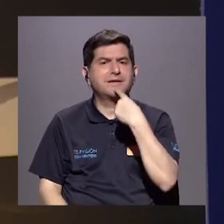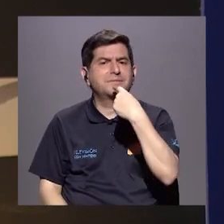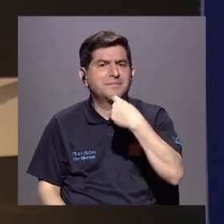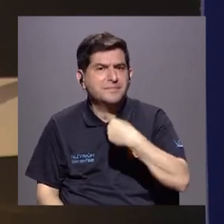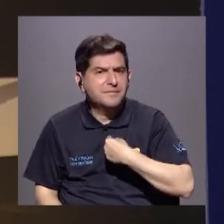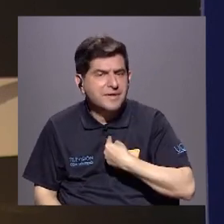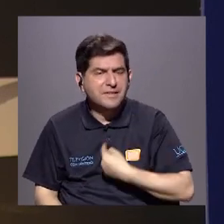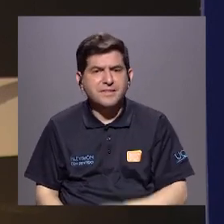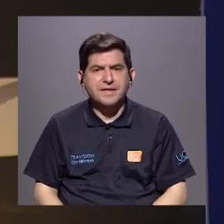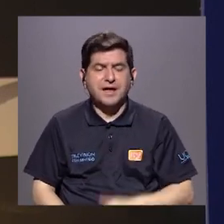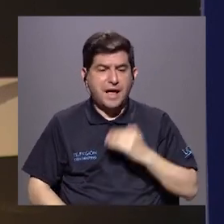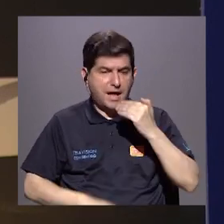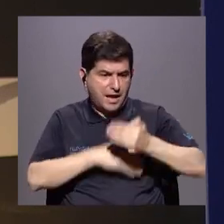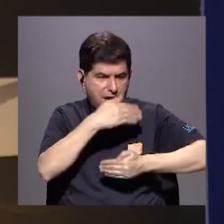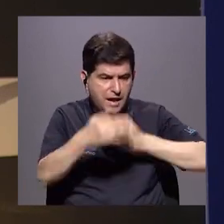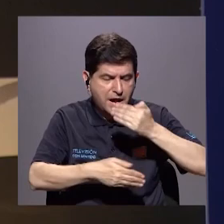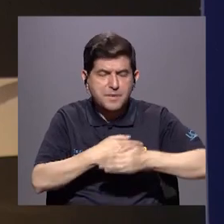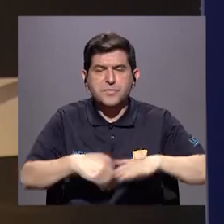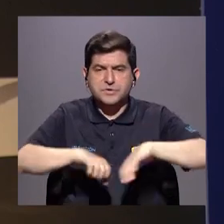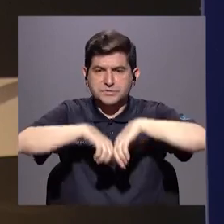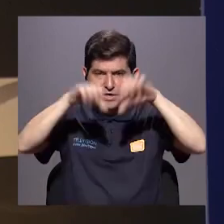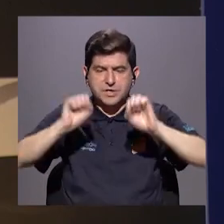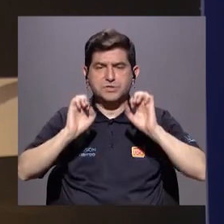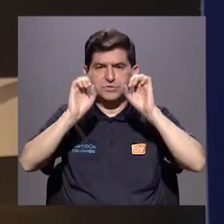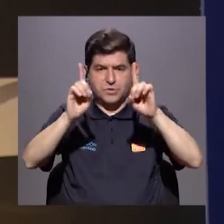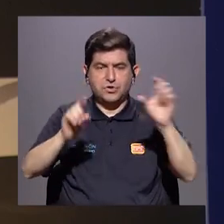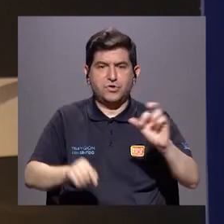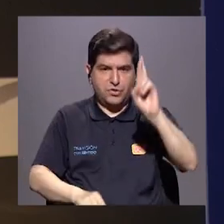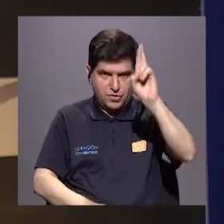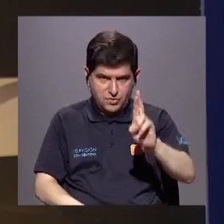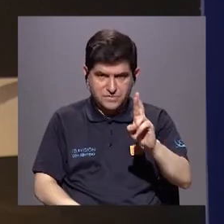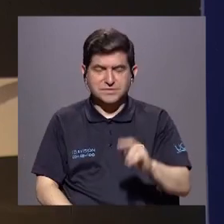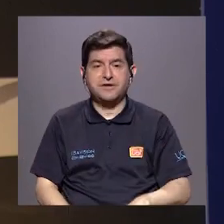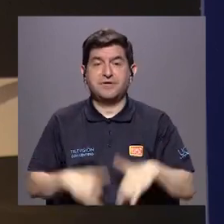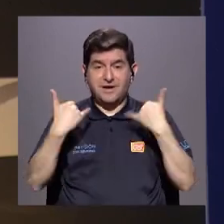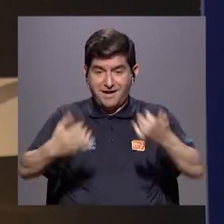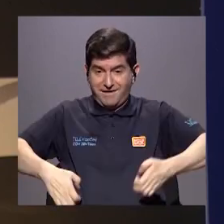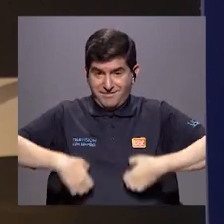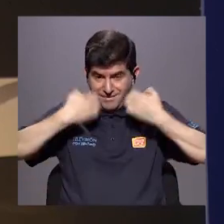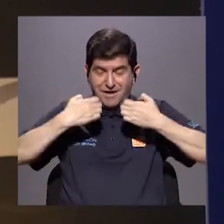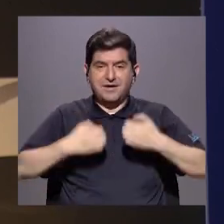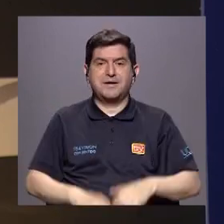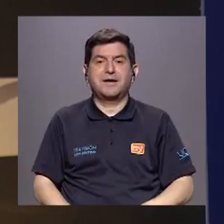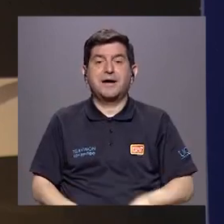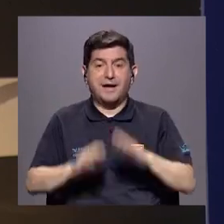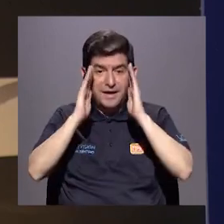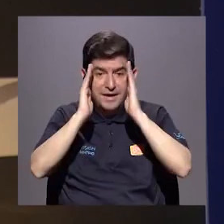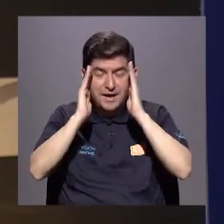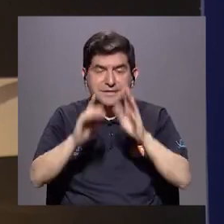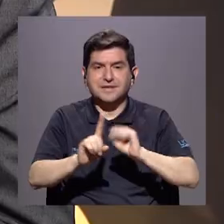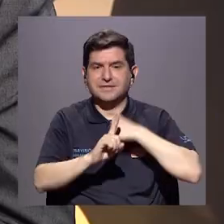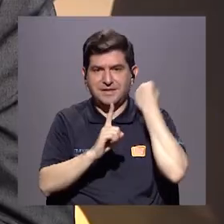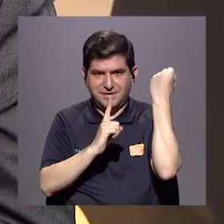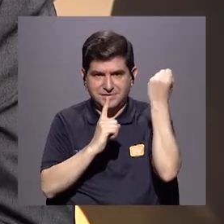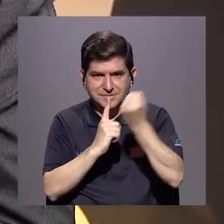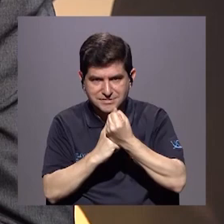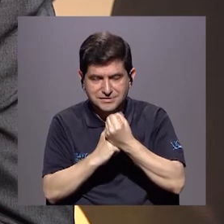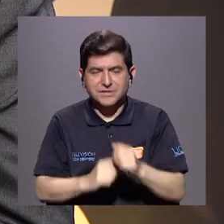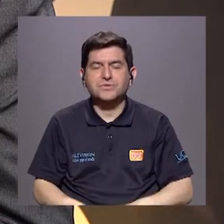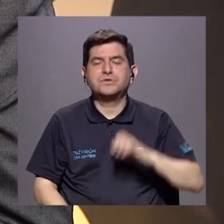al protocolo que en el sistema educativo costarricense existe para la atención de situaciones